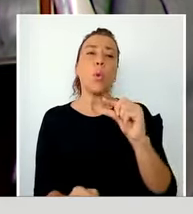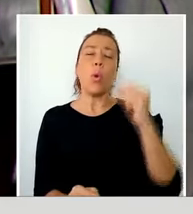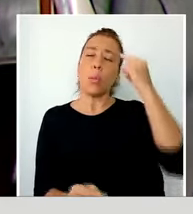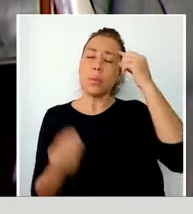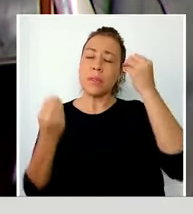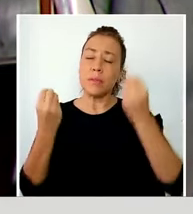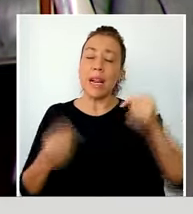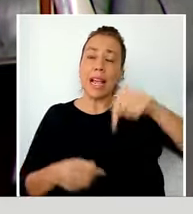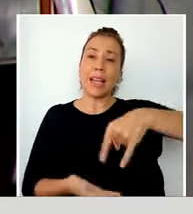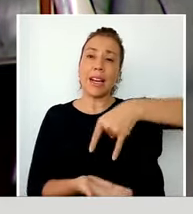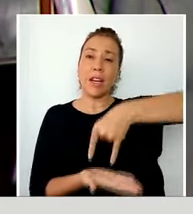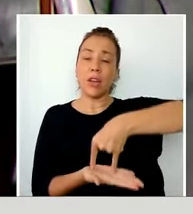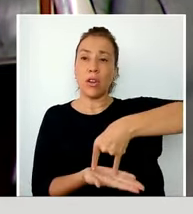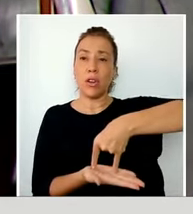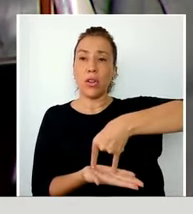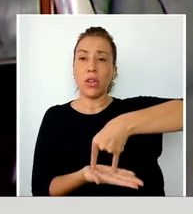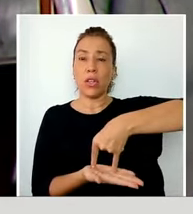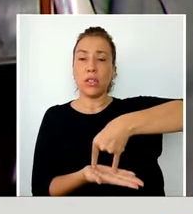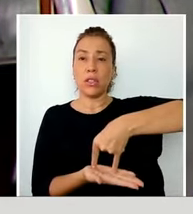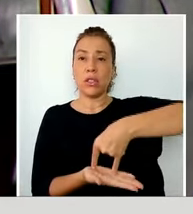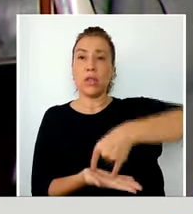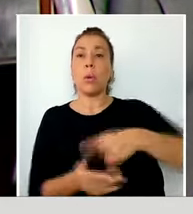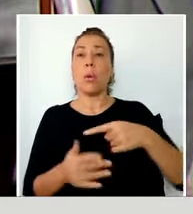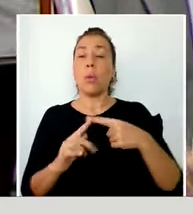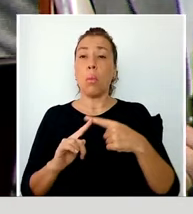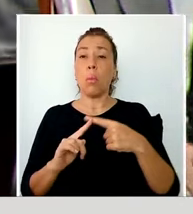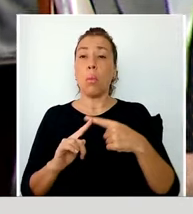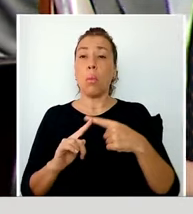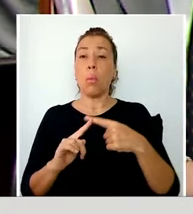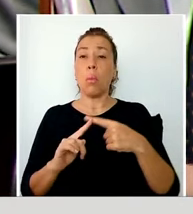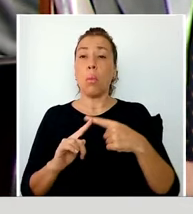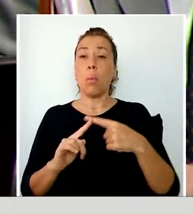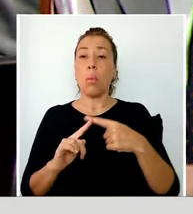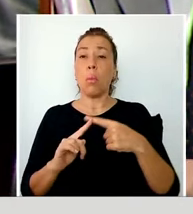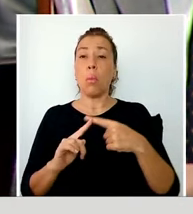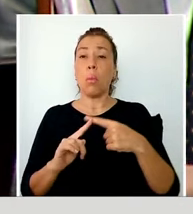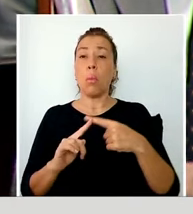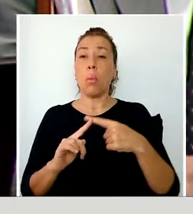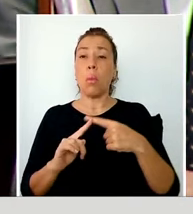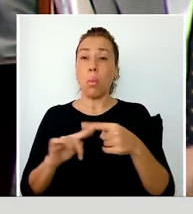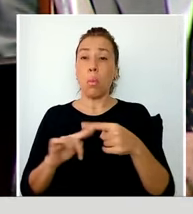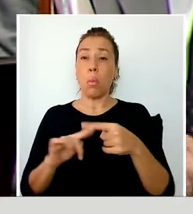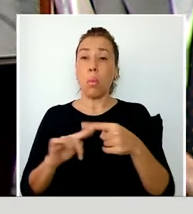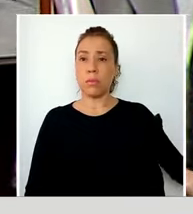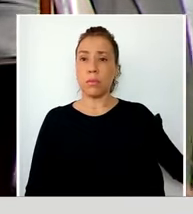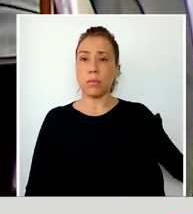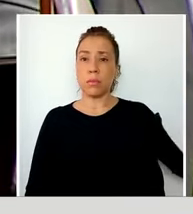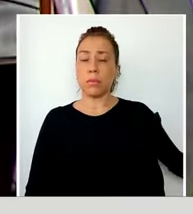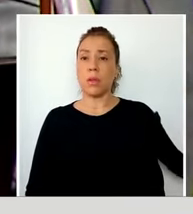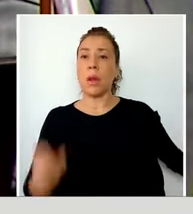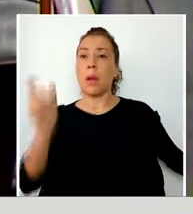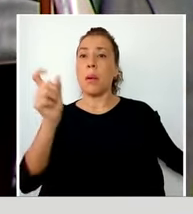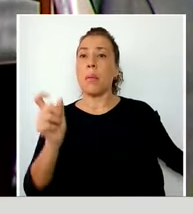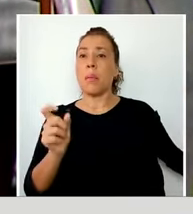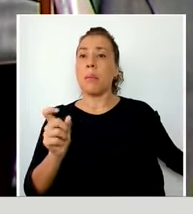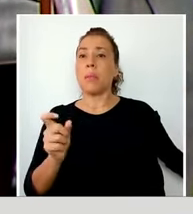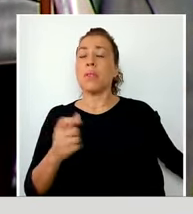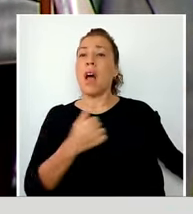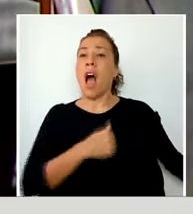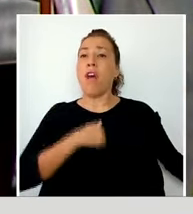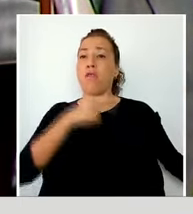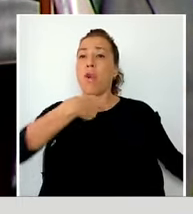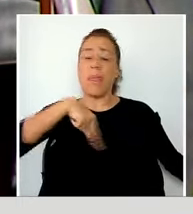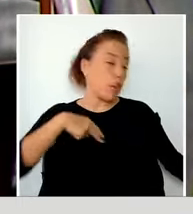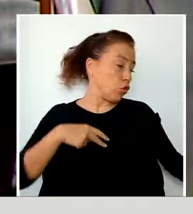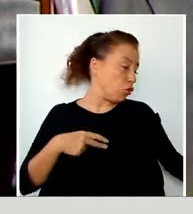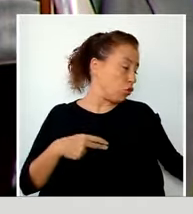congreso es por este tipo de temas que la gente se aburre de nosotros es por este tipo de temas que la aprobación del Congreso